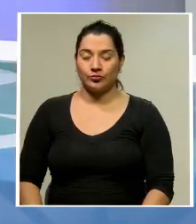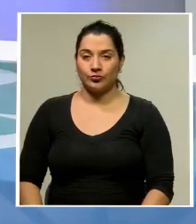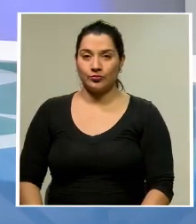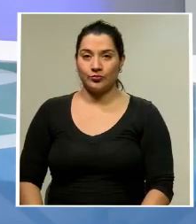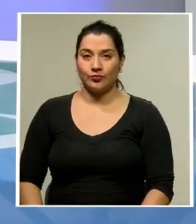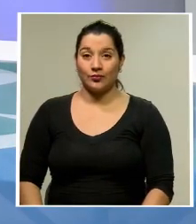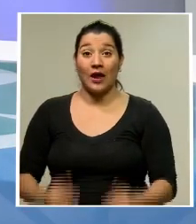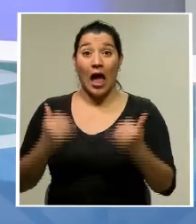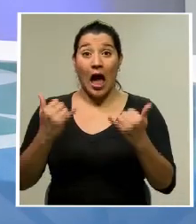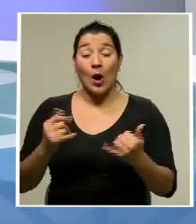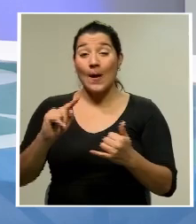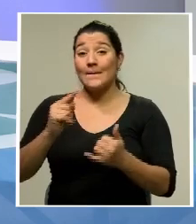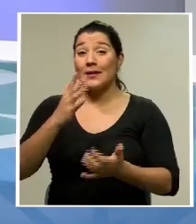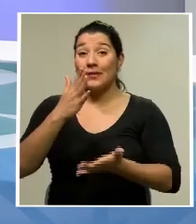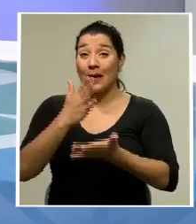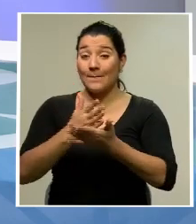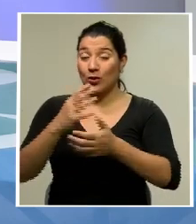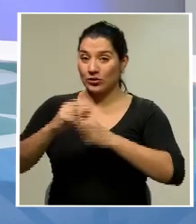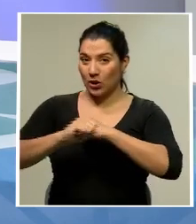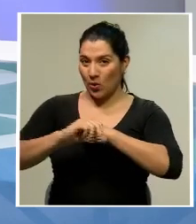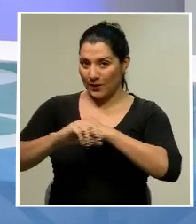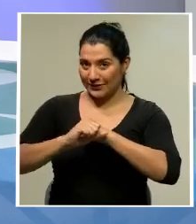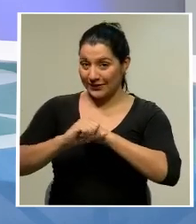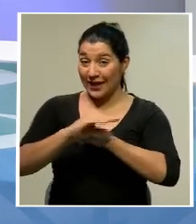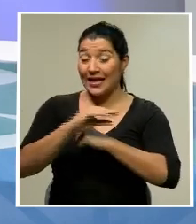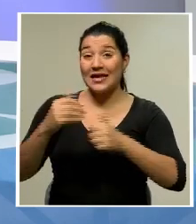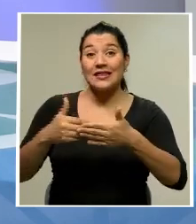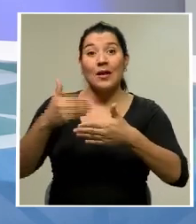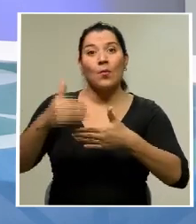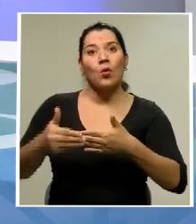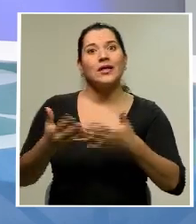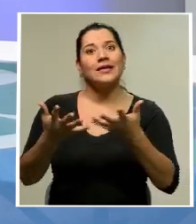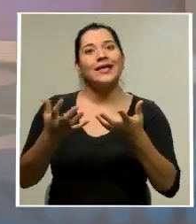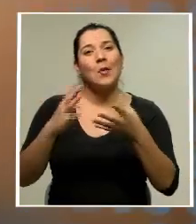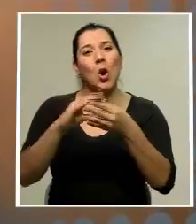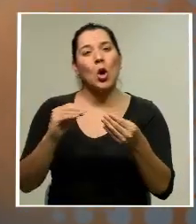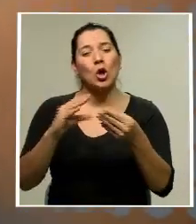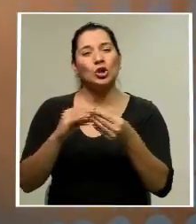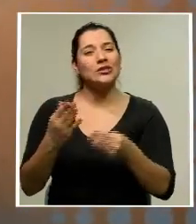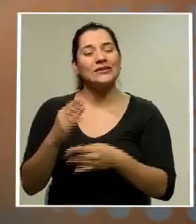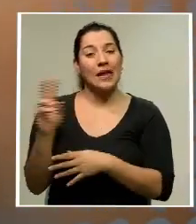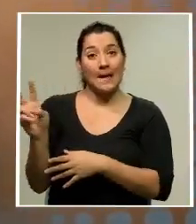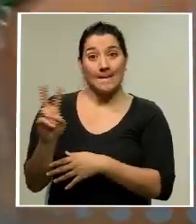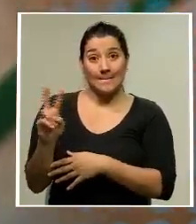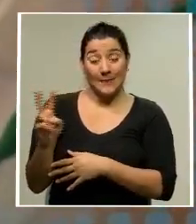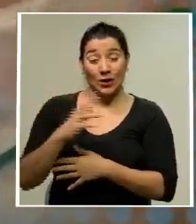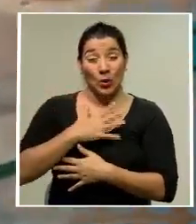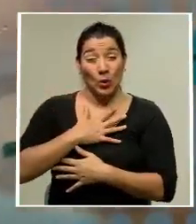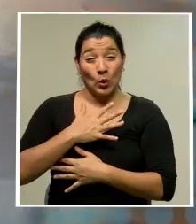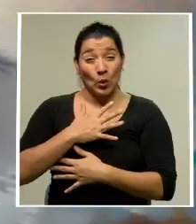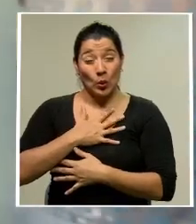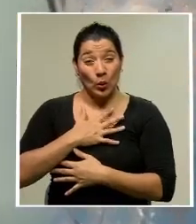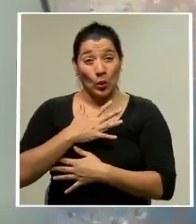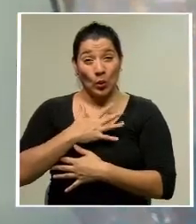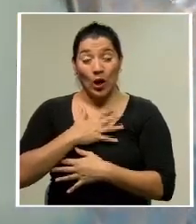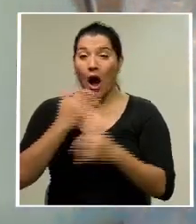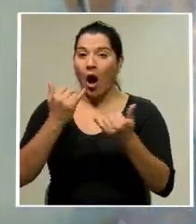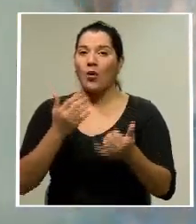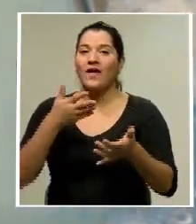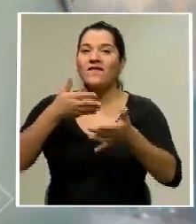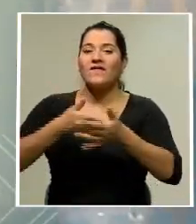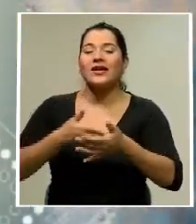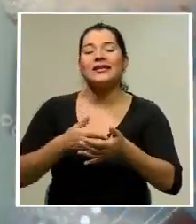Vamos a hacer ahora nuestra primera pausa comercial y al volver les contamos que los virus respiratorios tienen ocupada el área